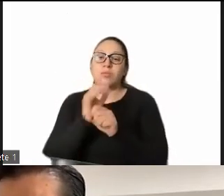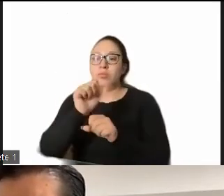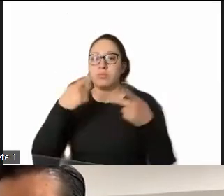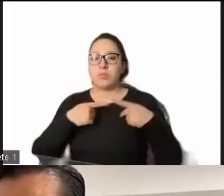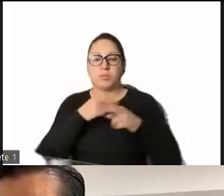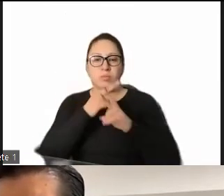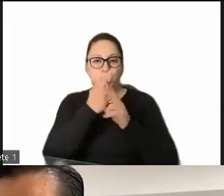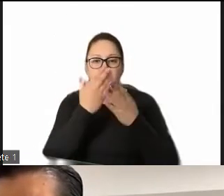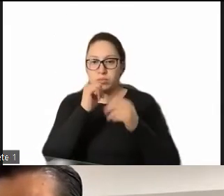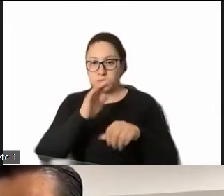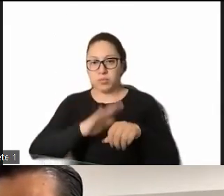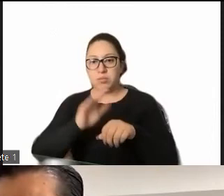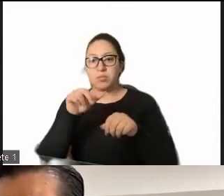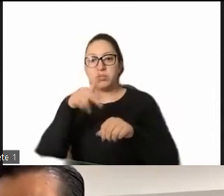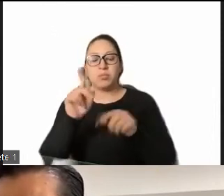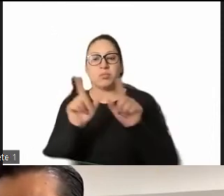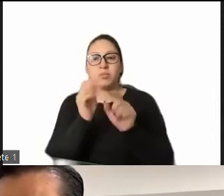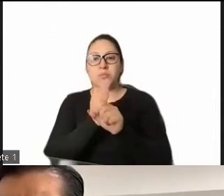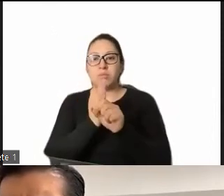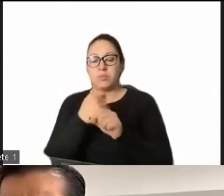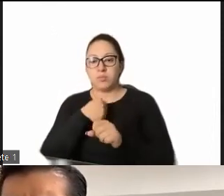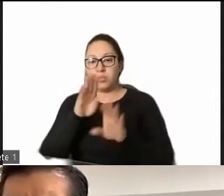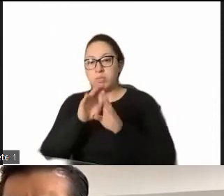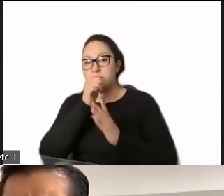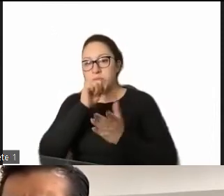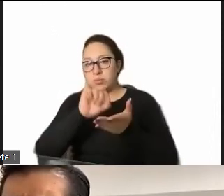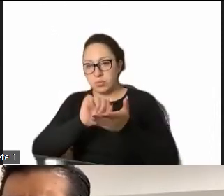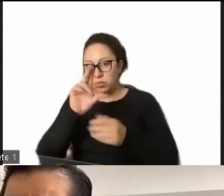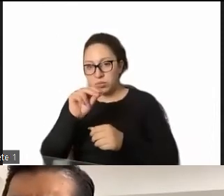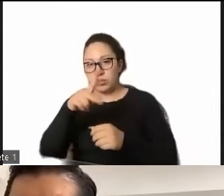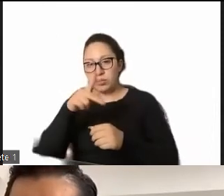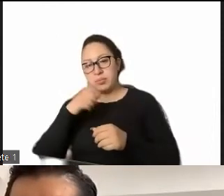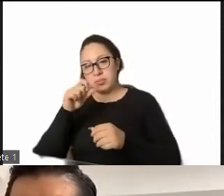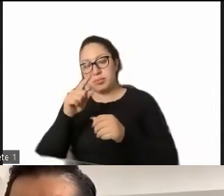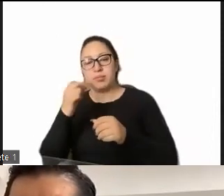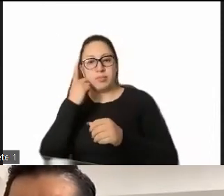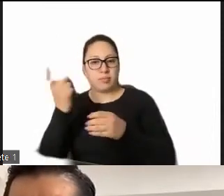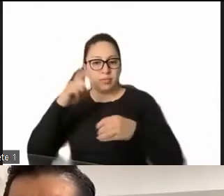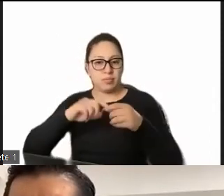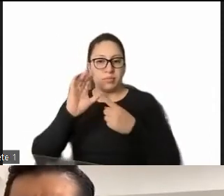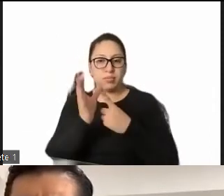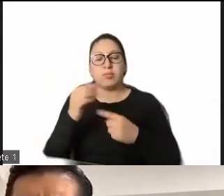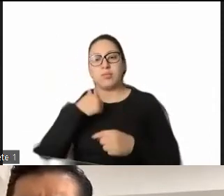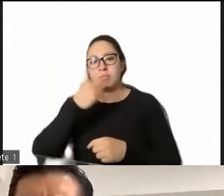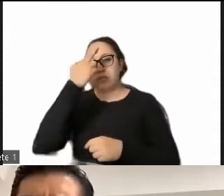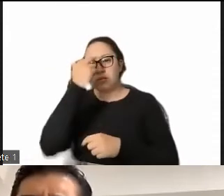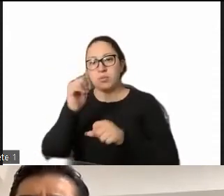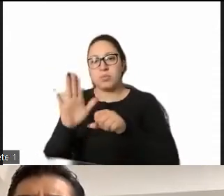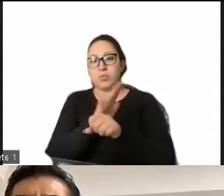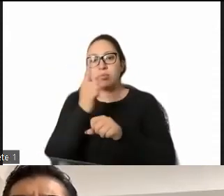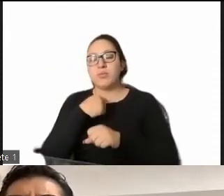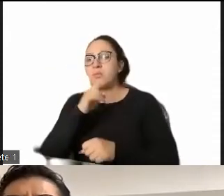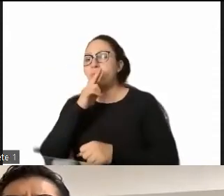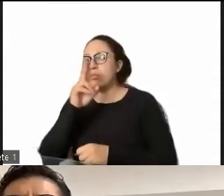de las y los presentes, no en mi carácter de secretario, sino de integrante de esta comisión, en motivo de mi planteamiento en